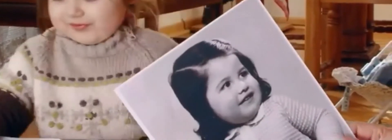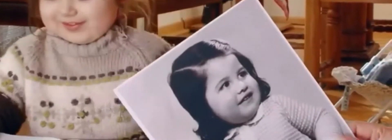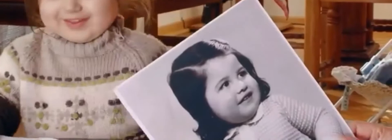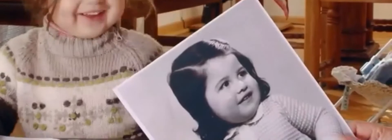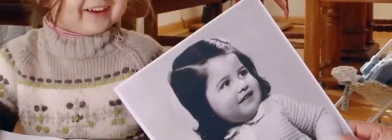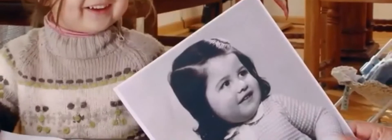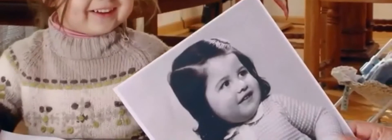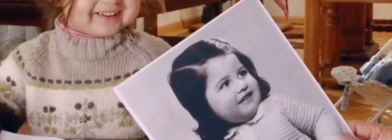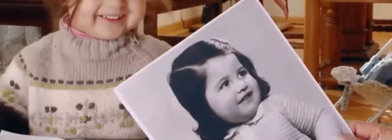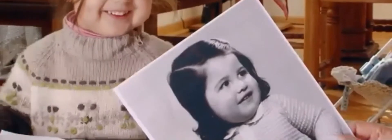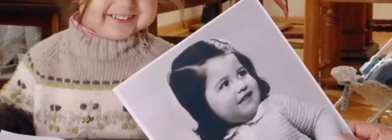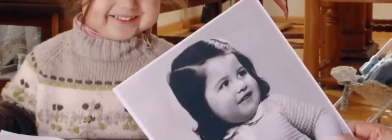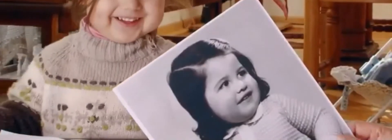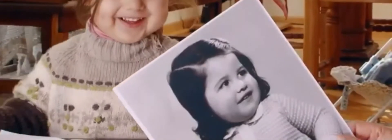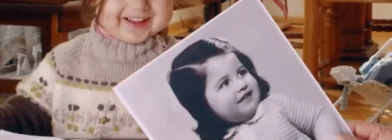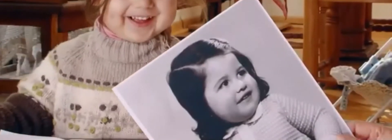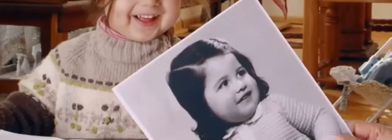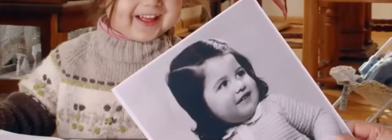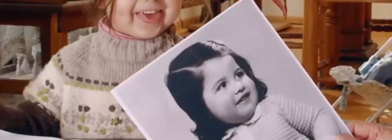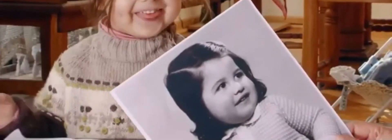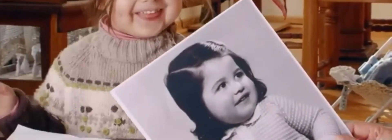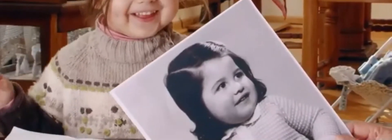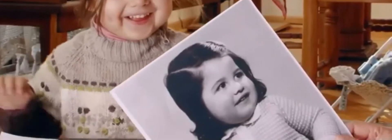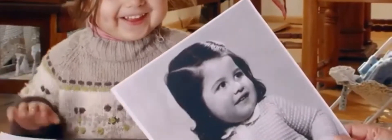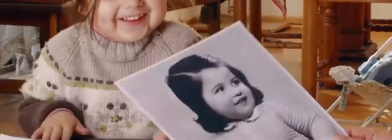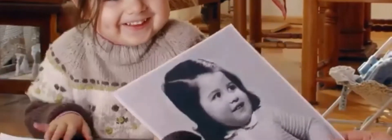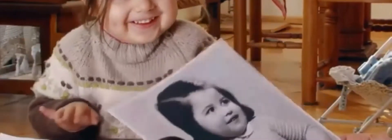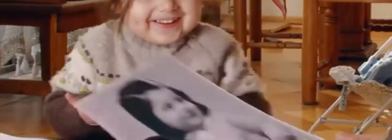ya que la muestra